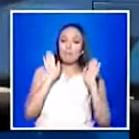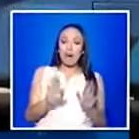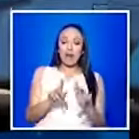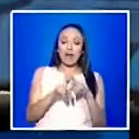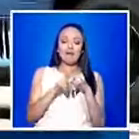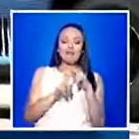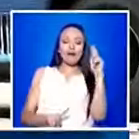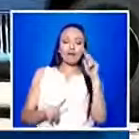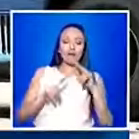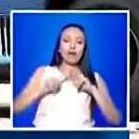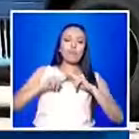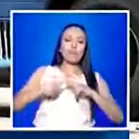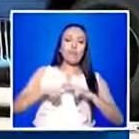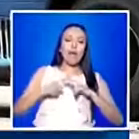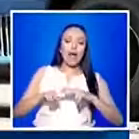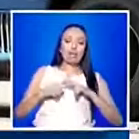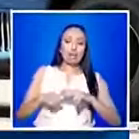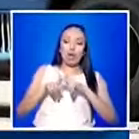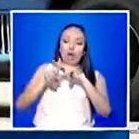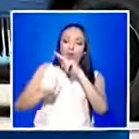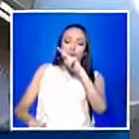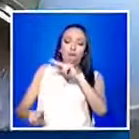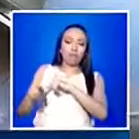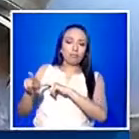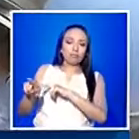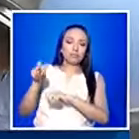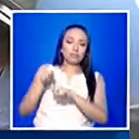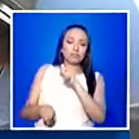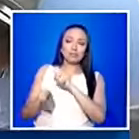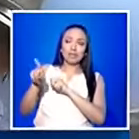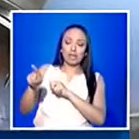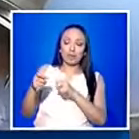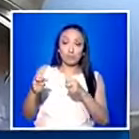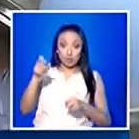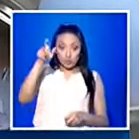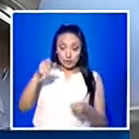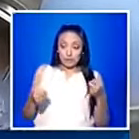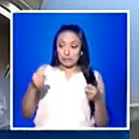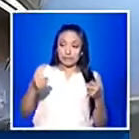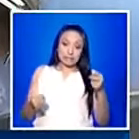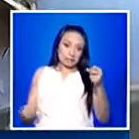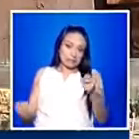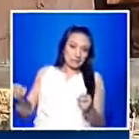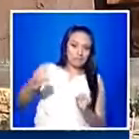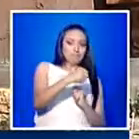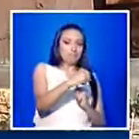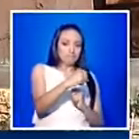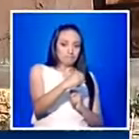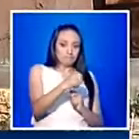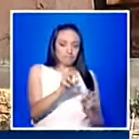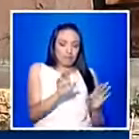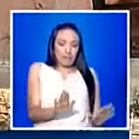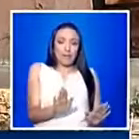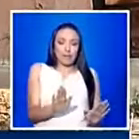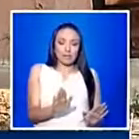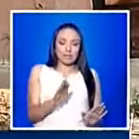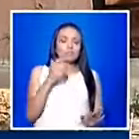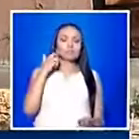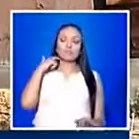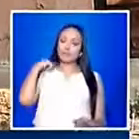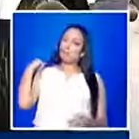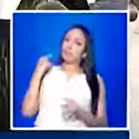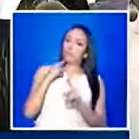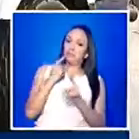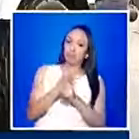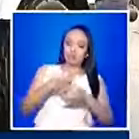por una falla mecánica que obligó al conductor a realizar una maniobra rápida. Esto generó que el vehículo pesado